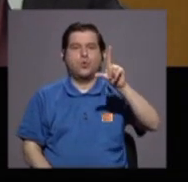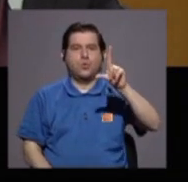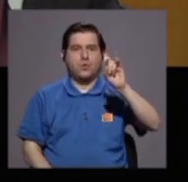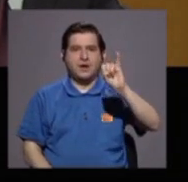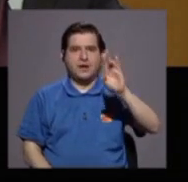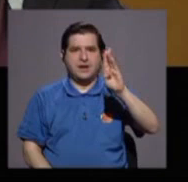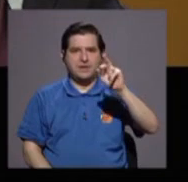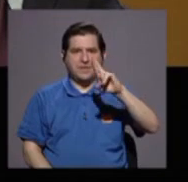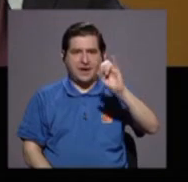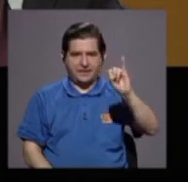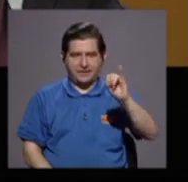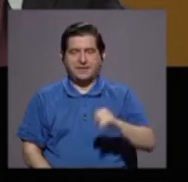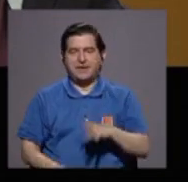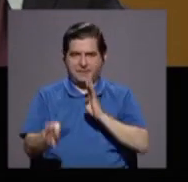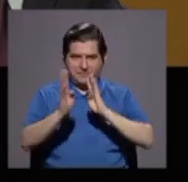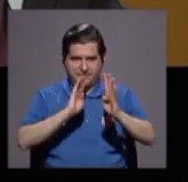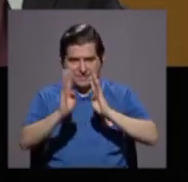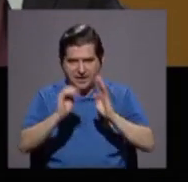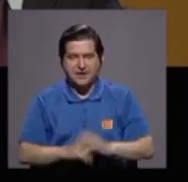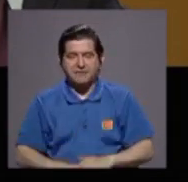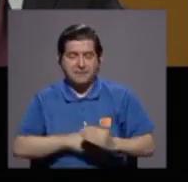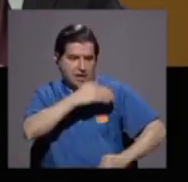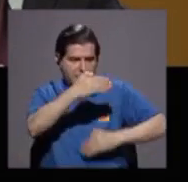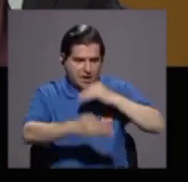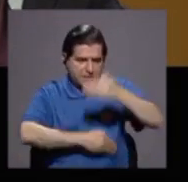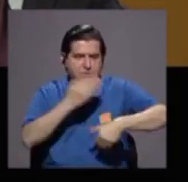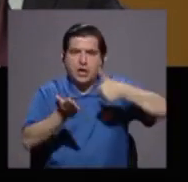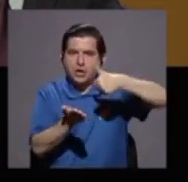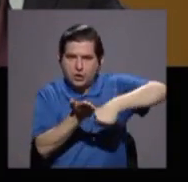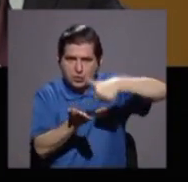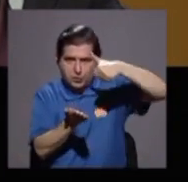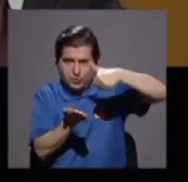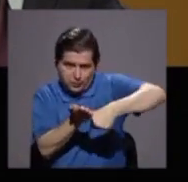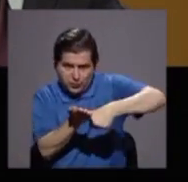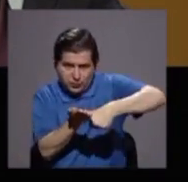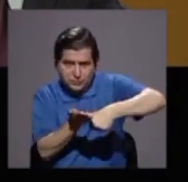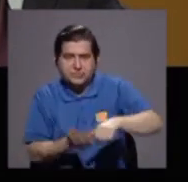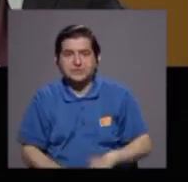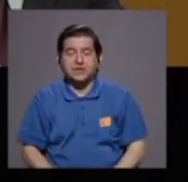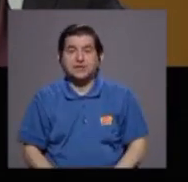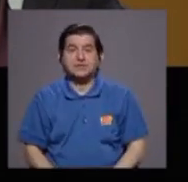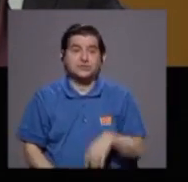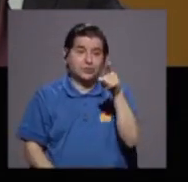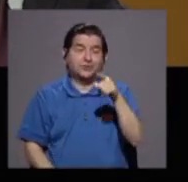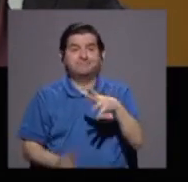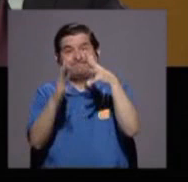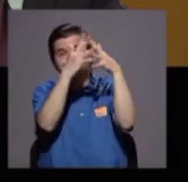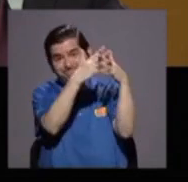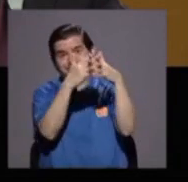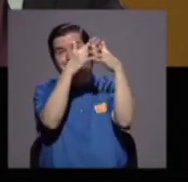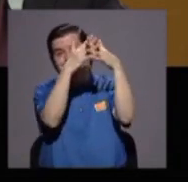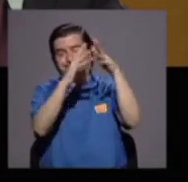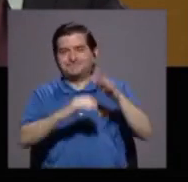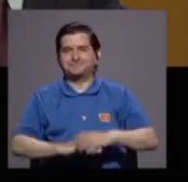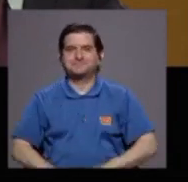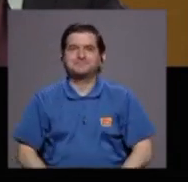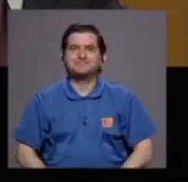conversaremos sobre el proceso electoral en la Unión Americana,